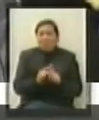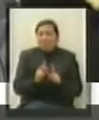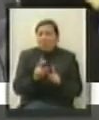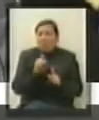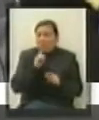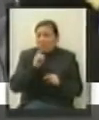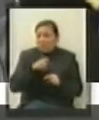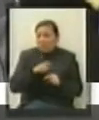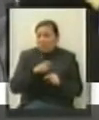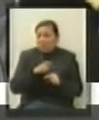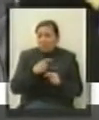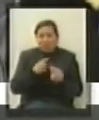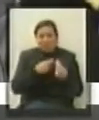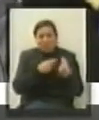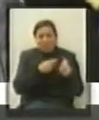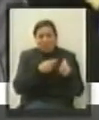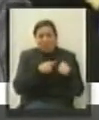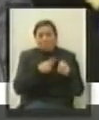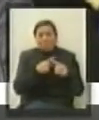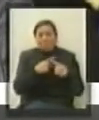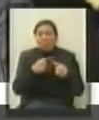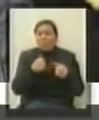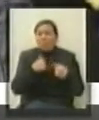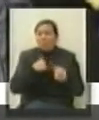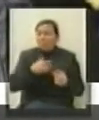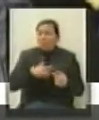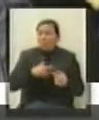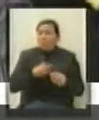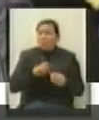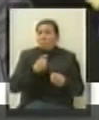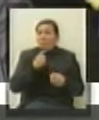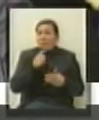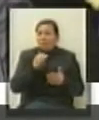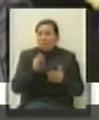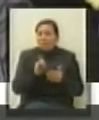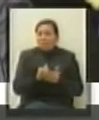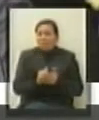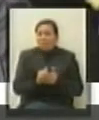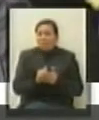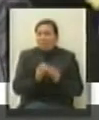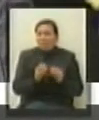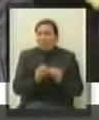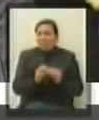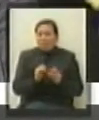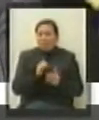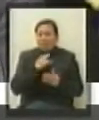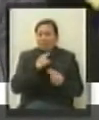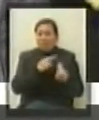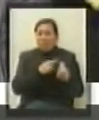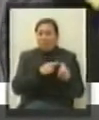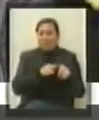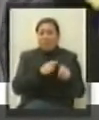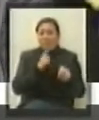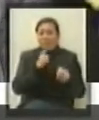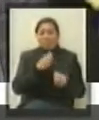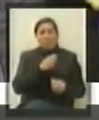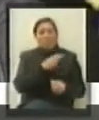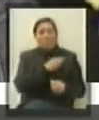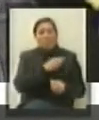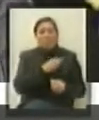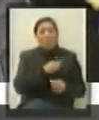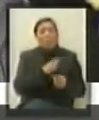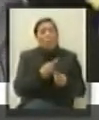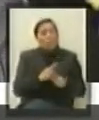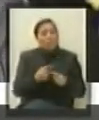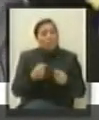es necesariamente una obligación. Pero yo la siento como tal desde el mismo instante en que asumí la responsabilidad de ser ministra. Cuando